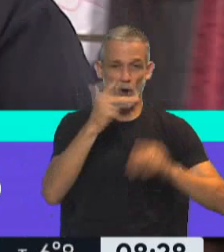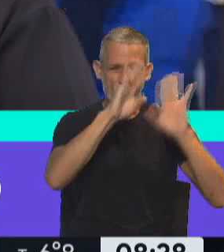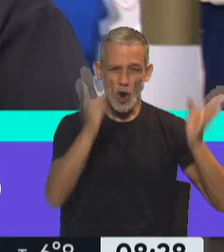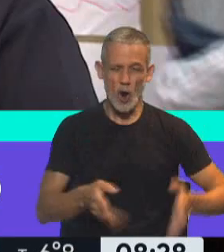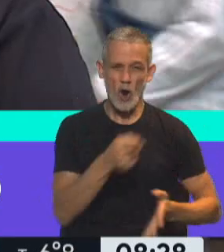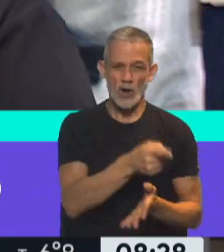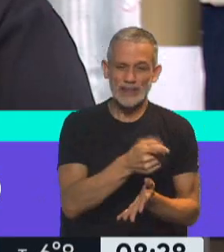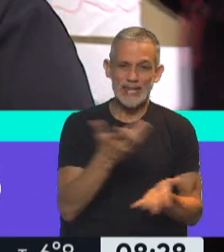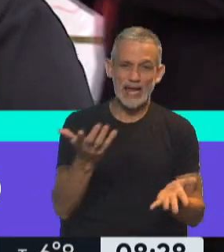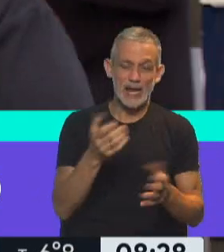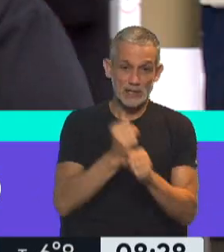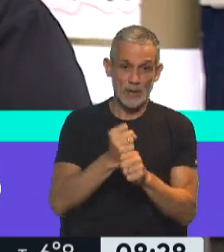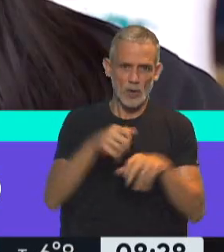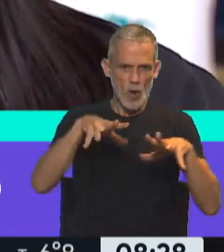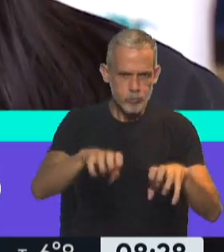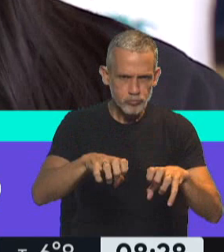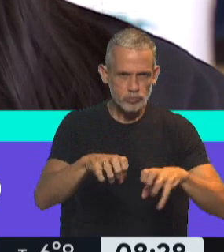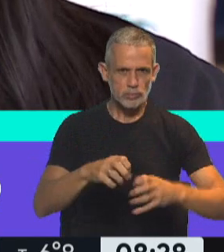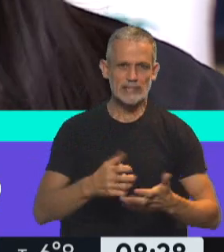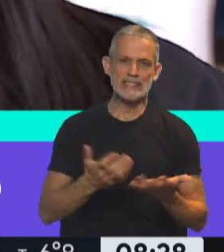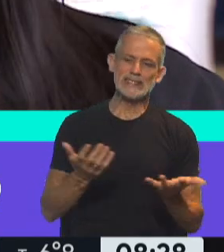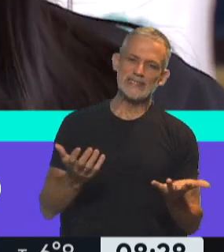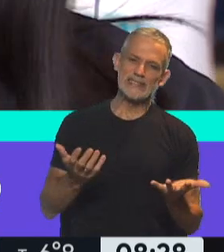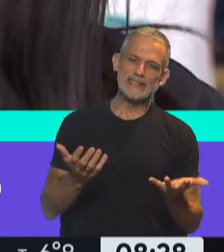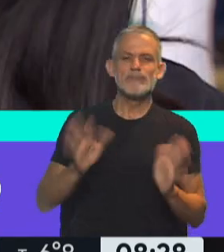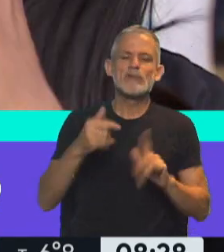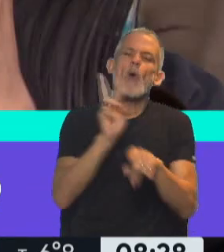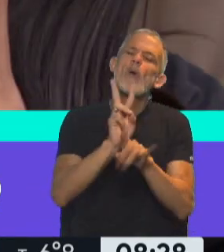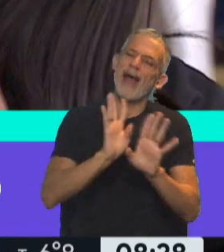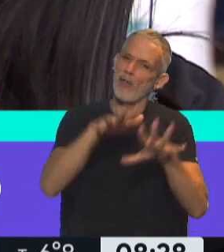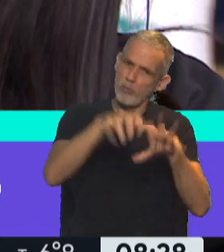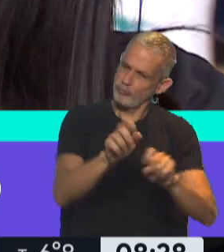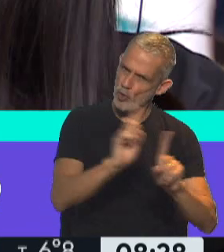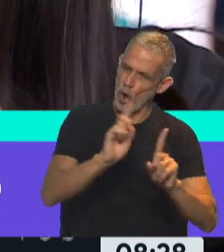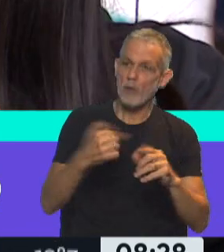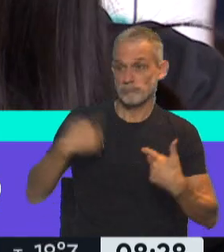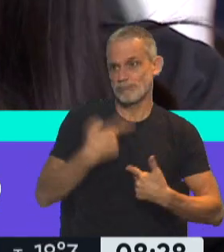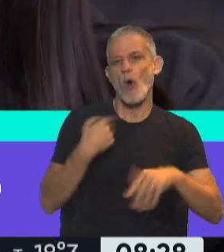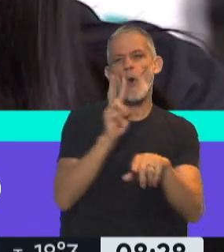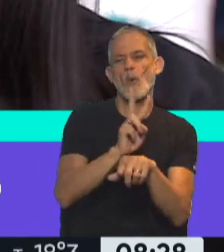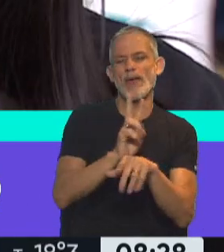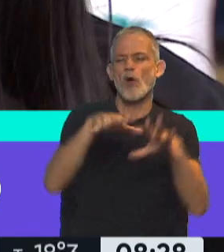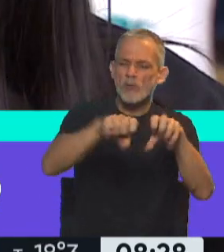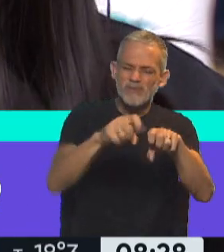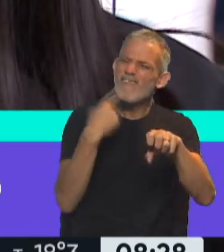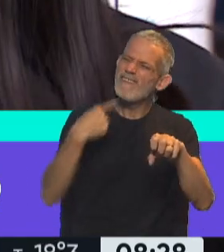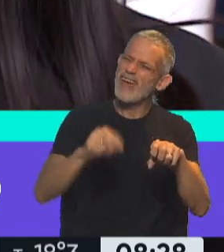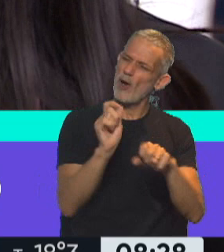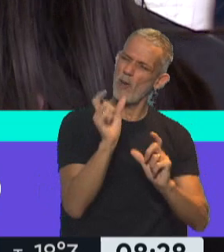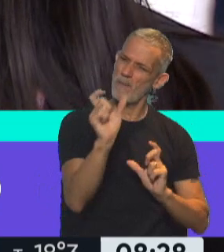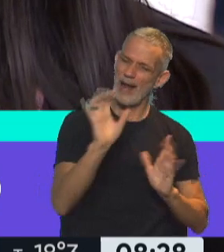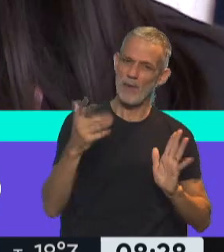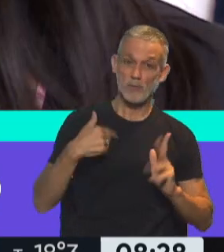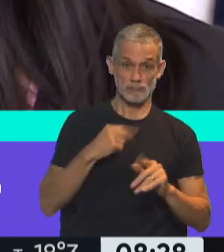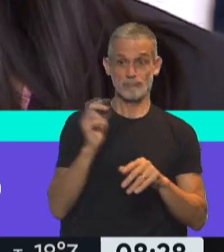por los trabajadores, se podría decir? Está cuidado por los trabajadores. Tomados es muy feo, está cuidado, porque nosotros